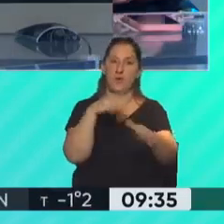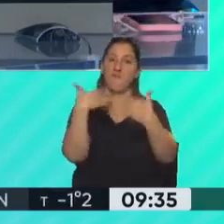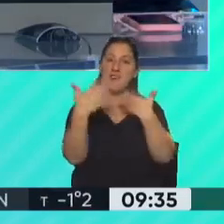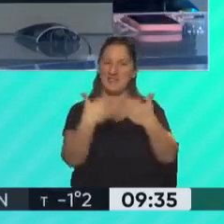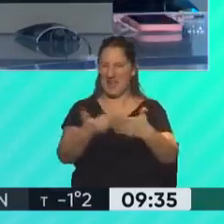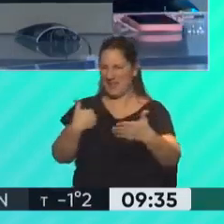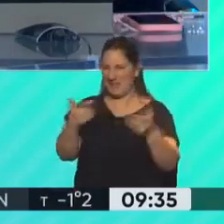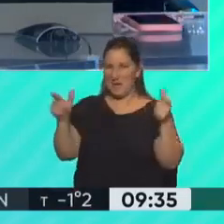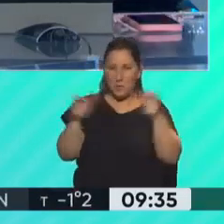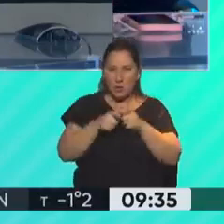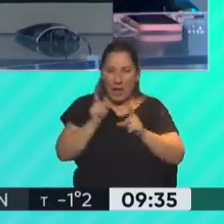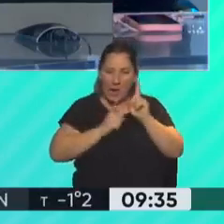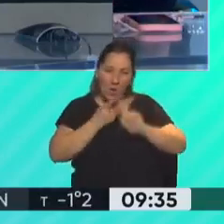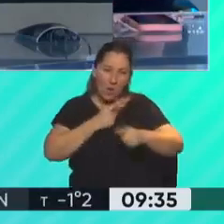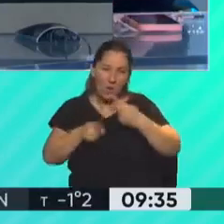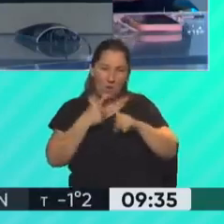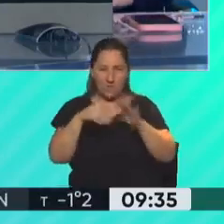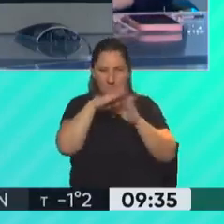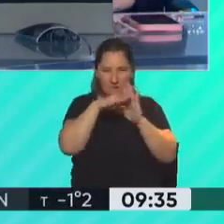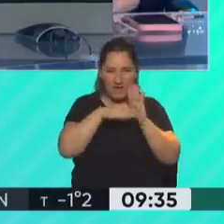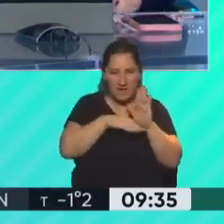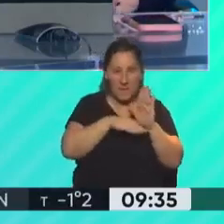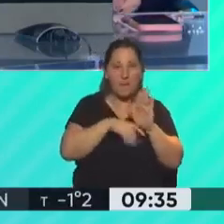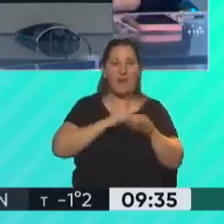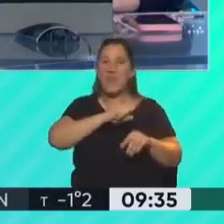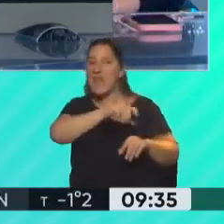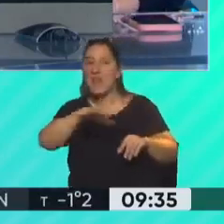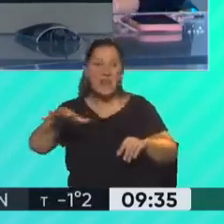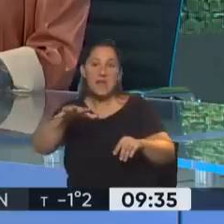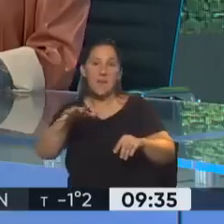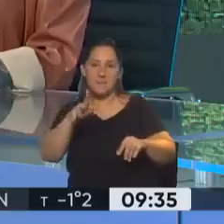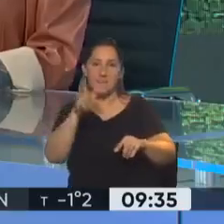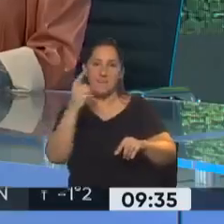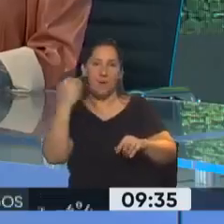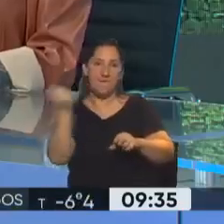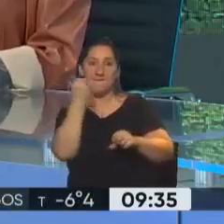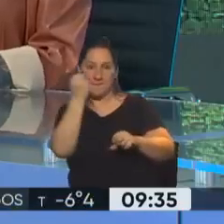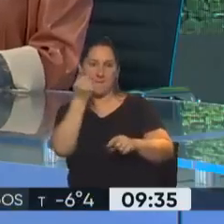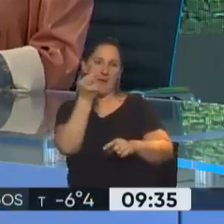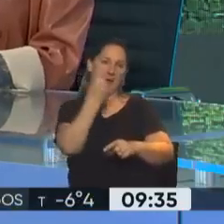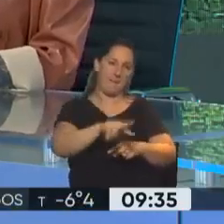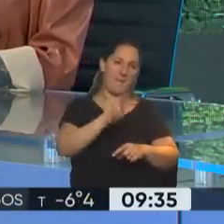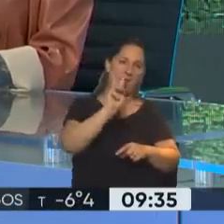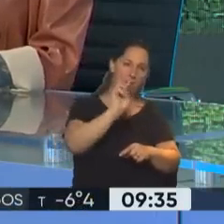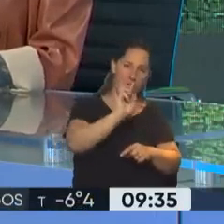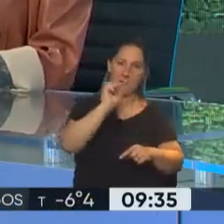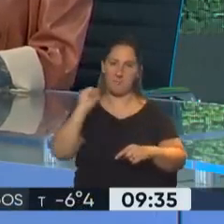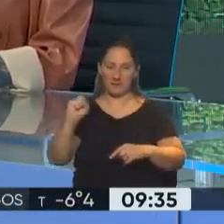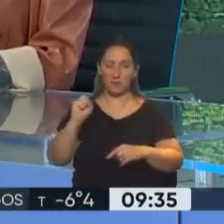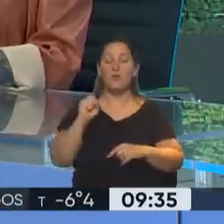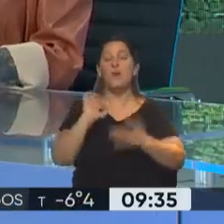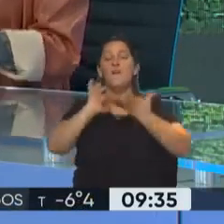alguna medida como para tentar más al sector agropecuario para que liquide es cierto que en términos políticos el mensaje